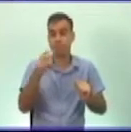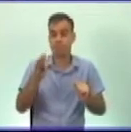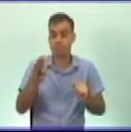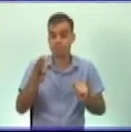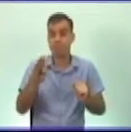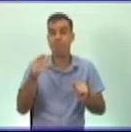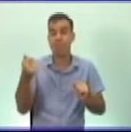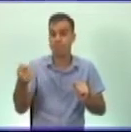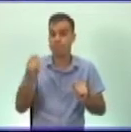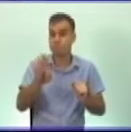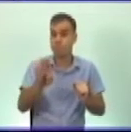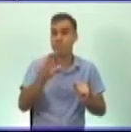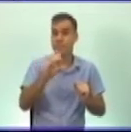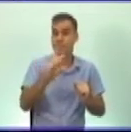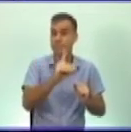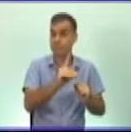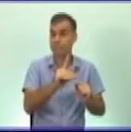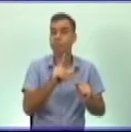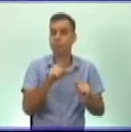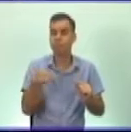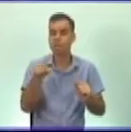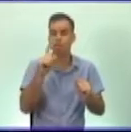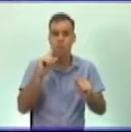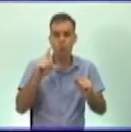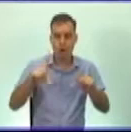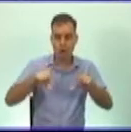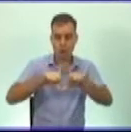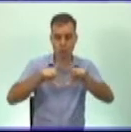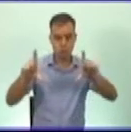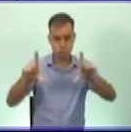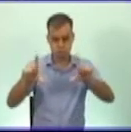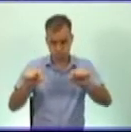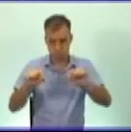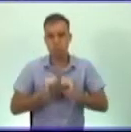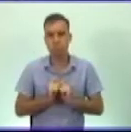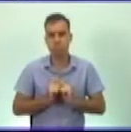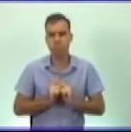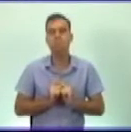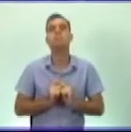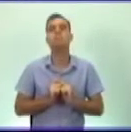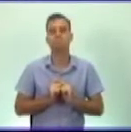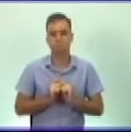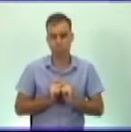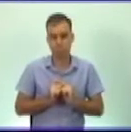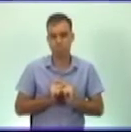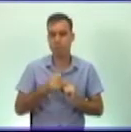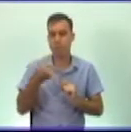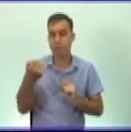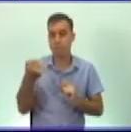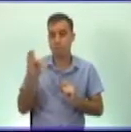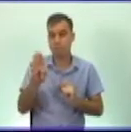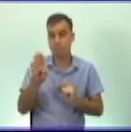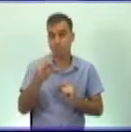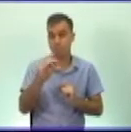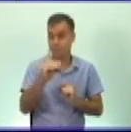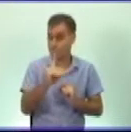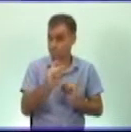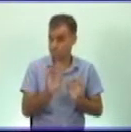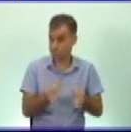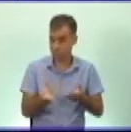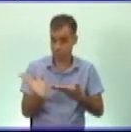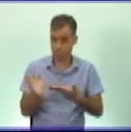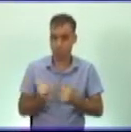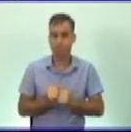sus generatrices un cuadrado ABCD. ¿Se imaginan cómo es, verdad? Dice, y